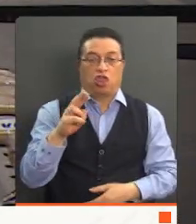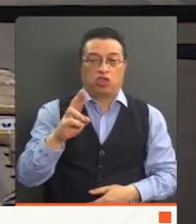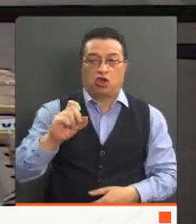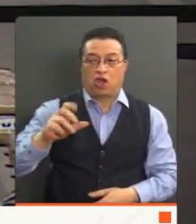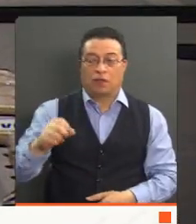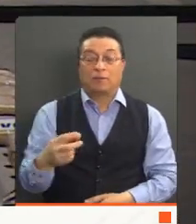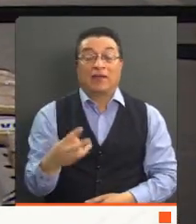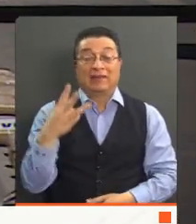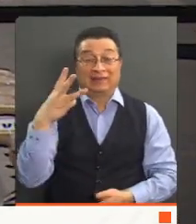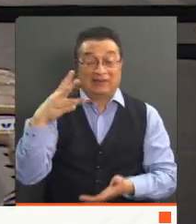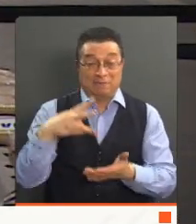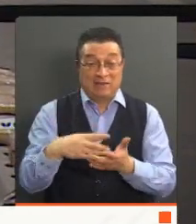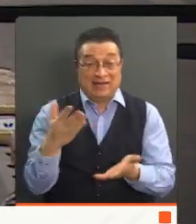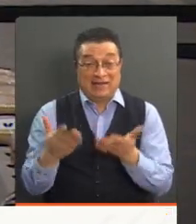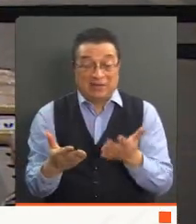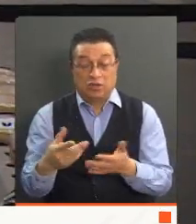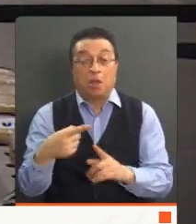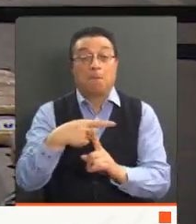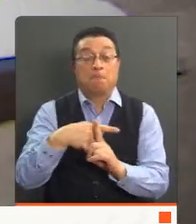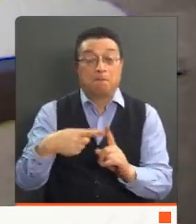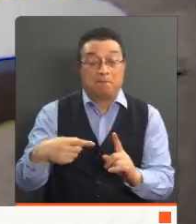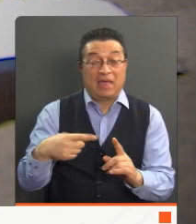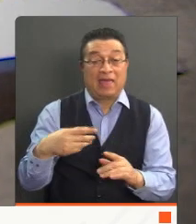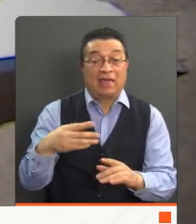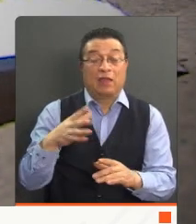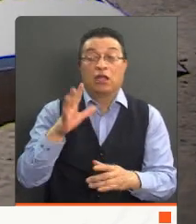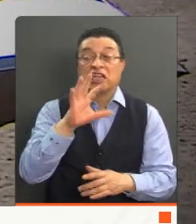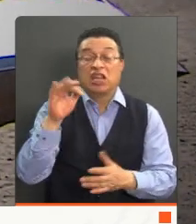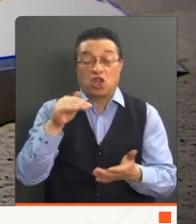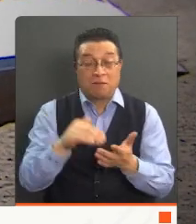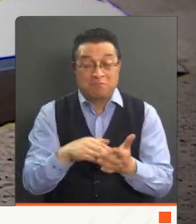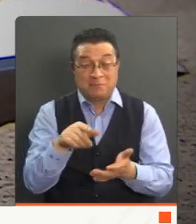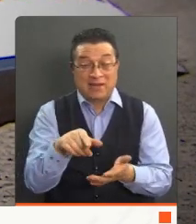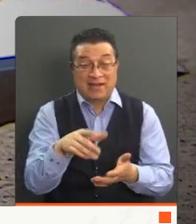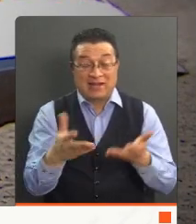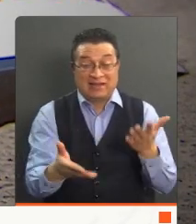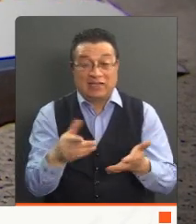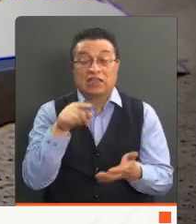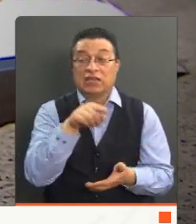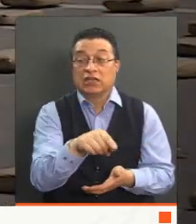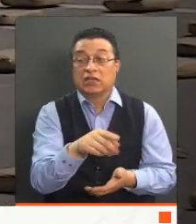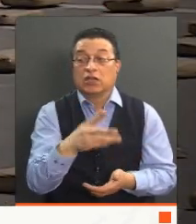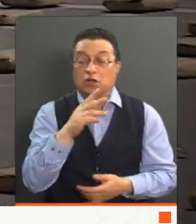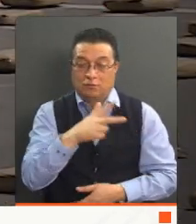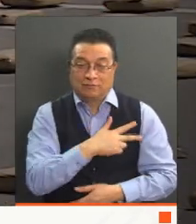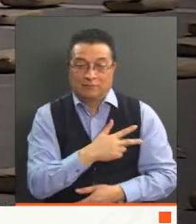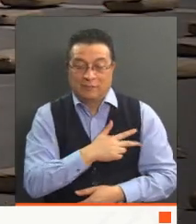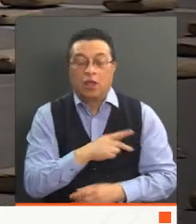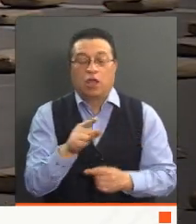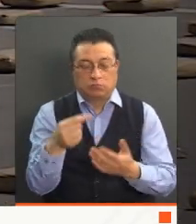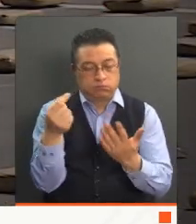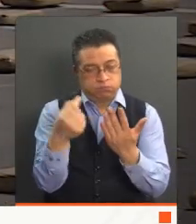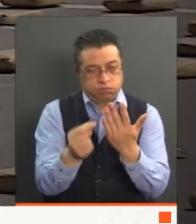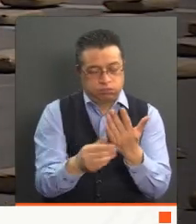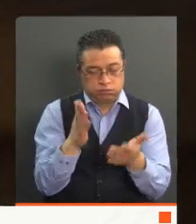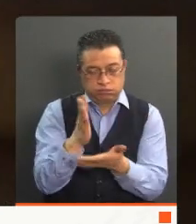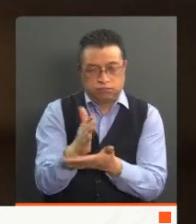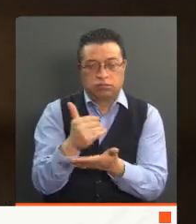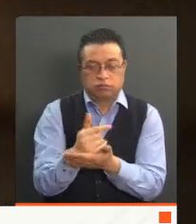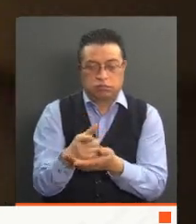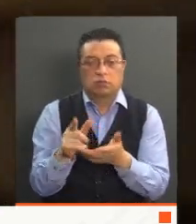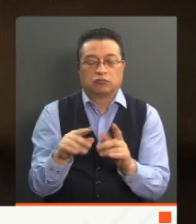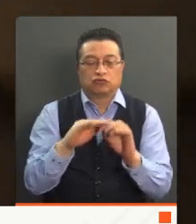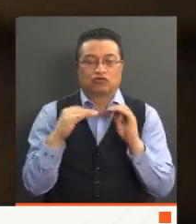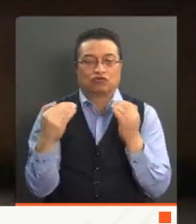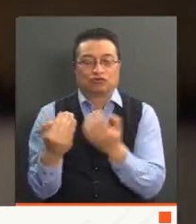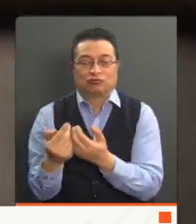toneladas y media de marihuana exhibidas en los estacionamientos de un cuartel de la pd y son el resultado de una operativo llevado adelante en conjunto